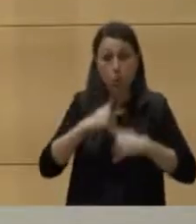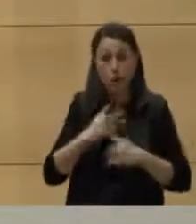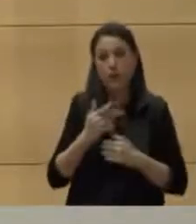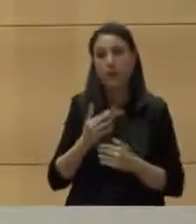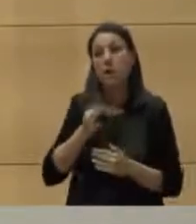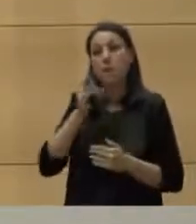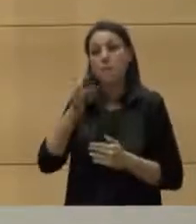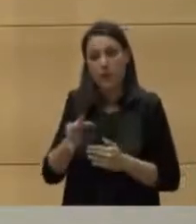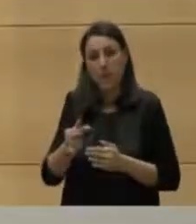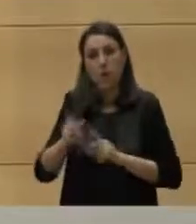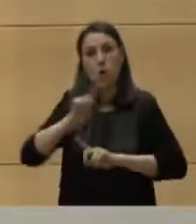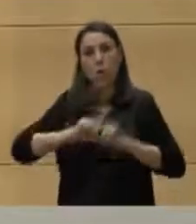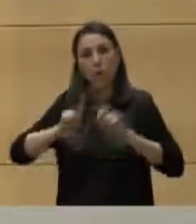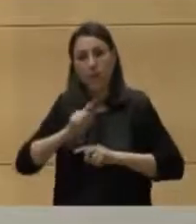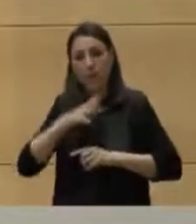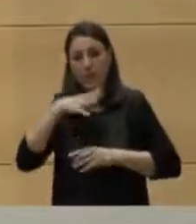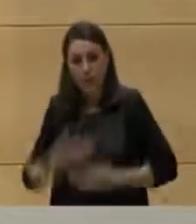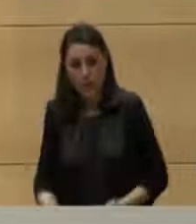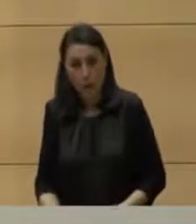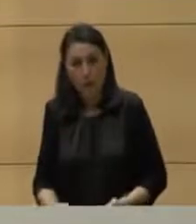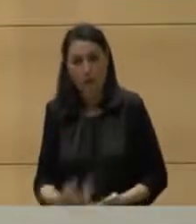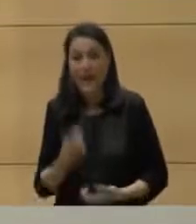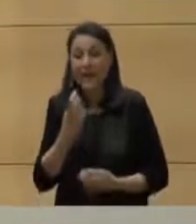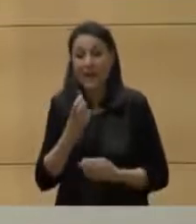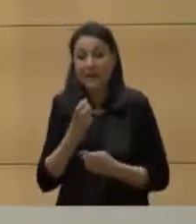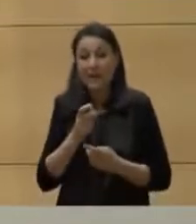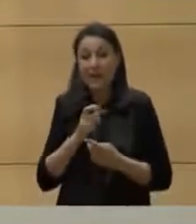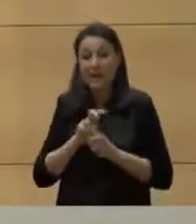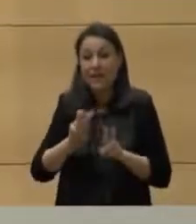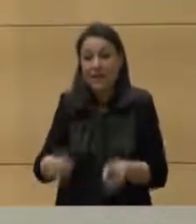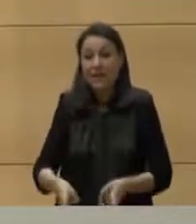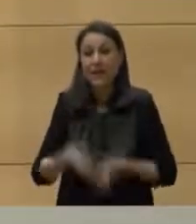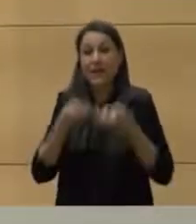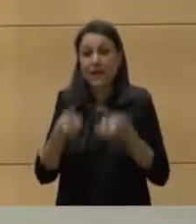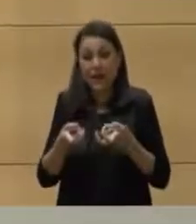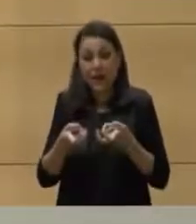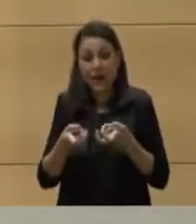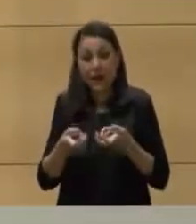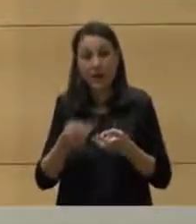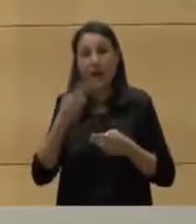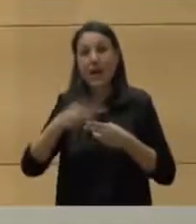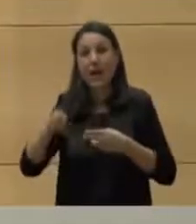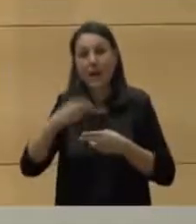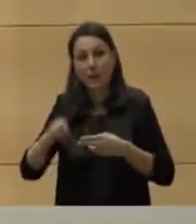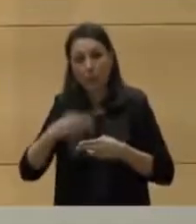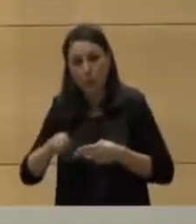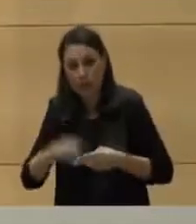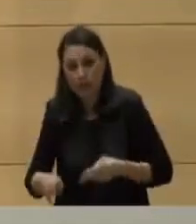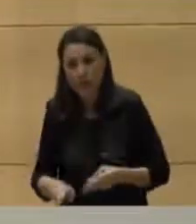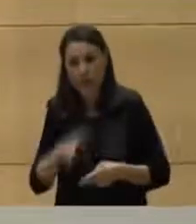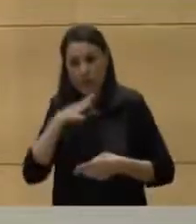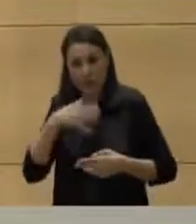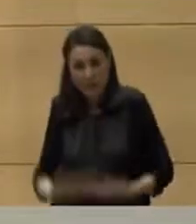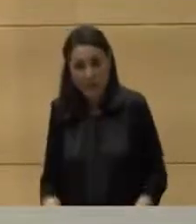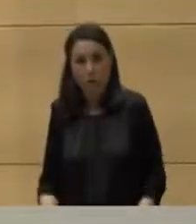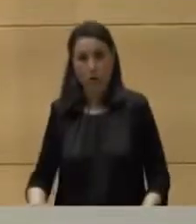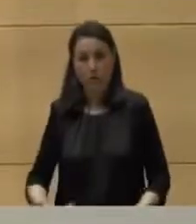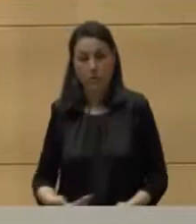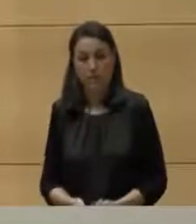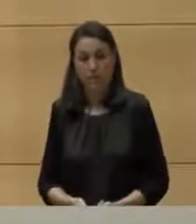española. La necesidad de regenerar la política y la ética cívica, fundamentalísima en estos